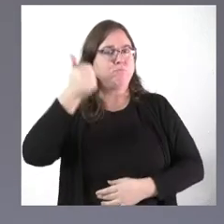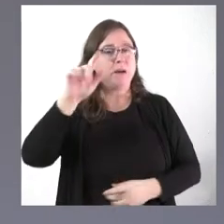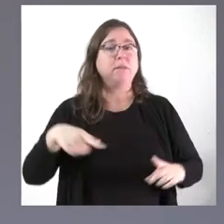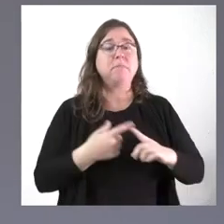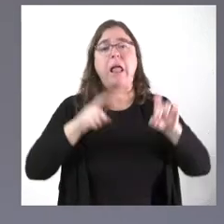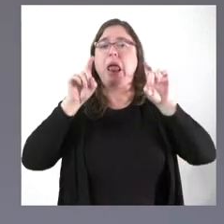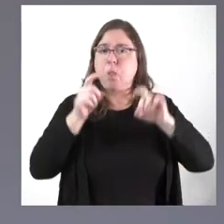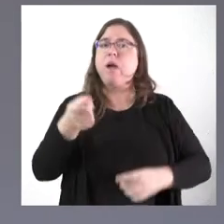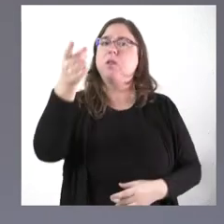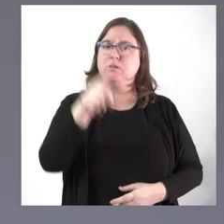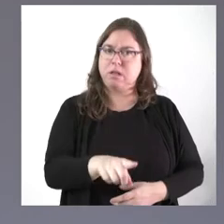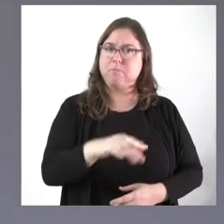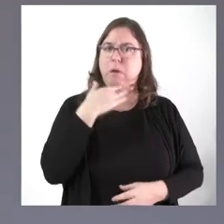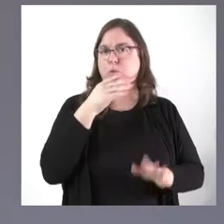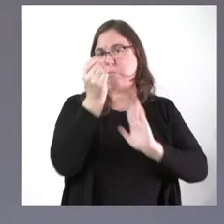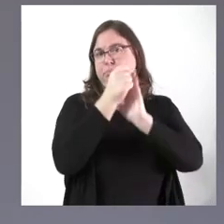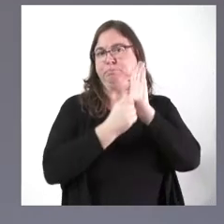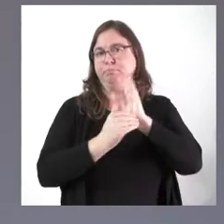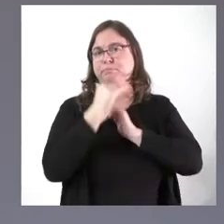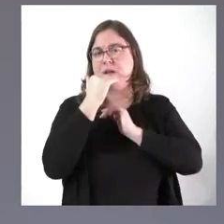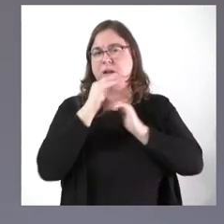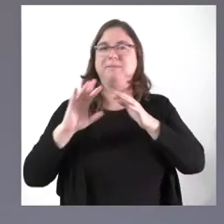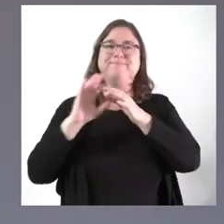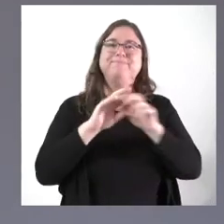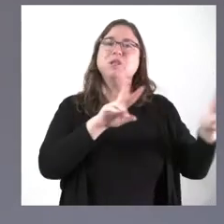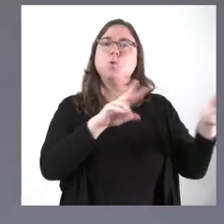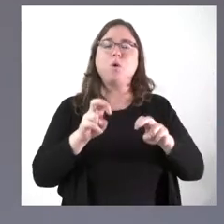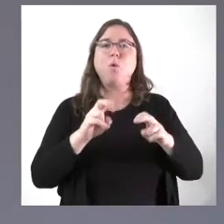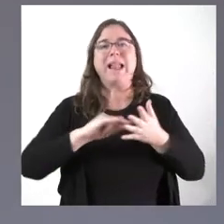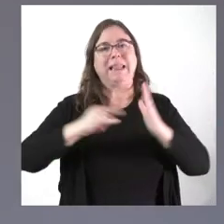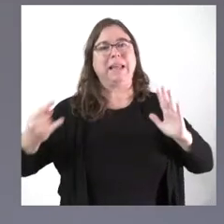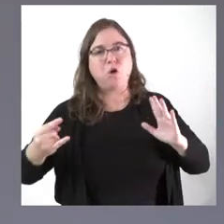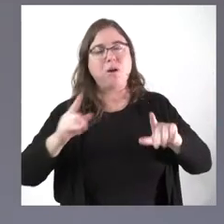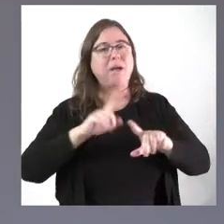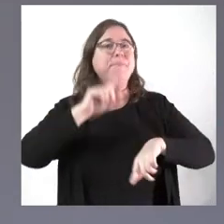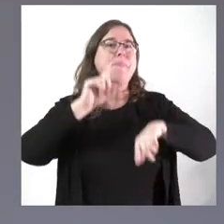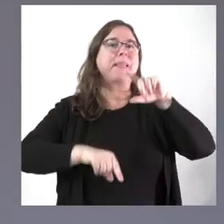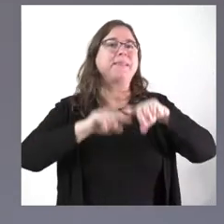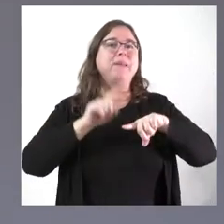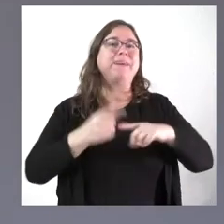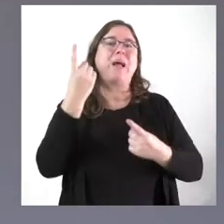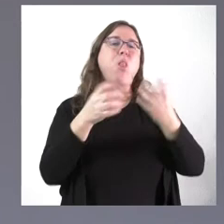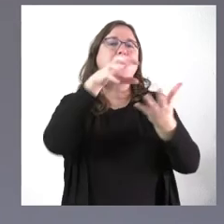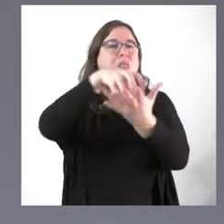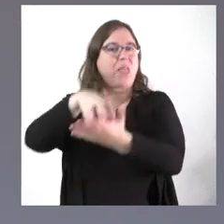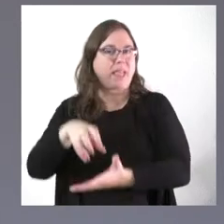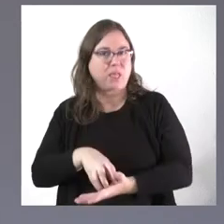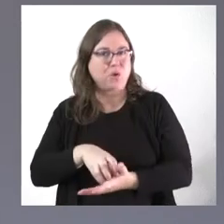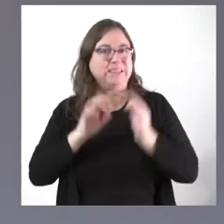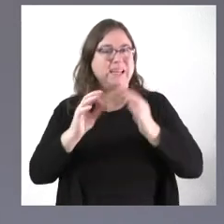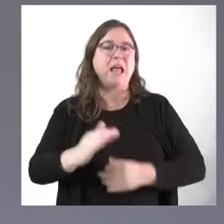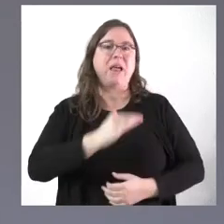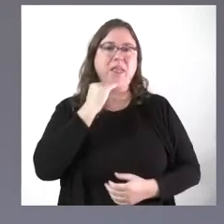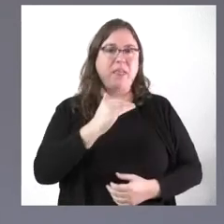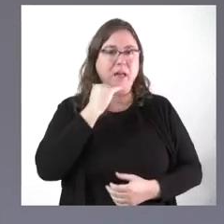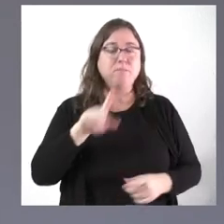educación también ha habido alguna medida para un equipamiento en tecnología en determinados centros de Zamora